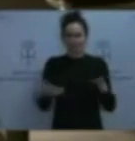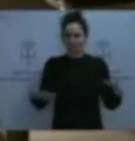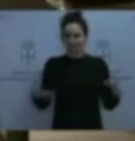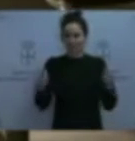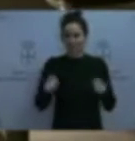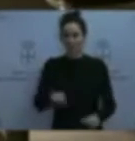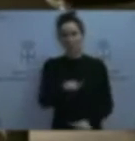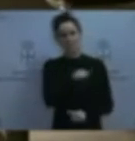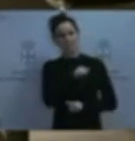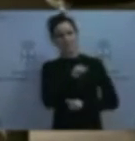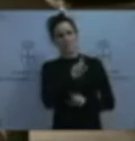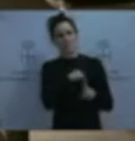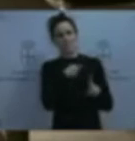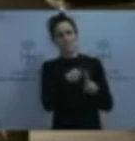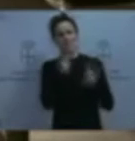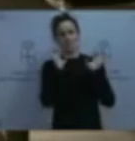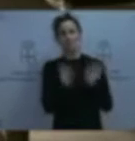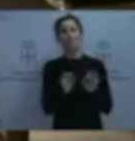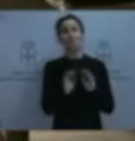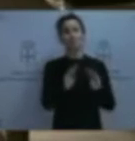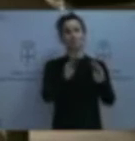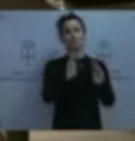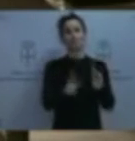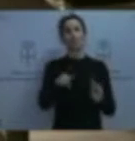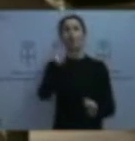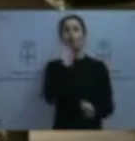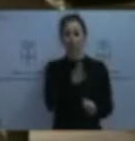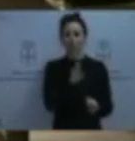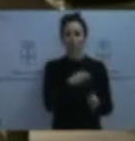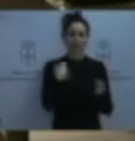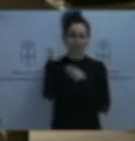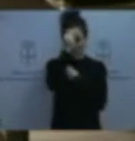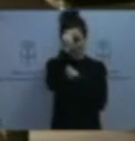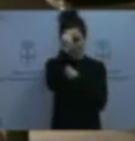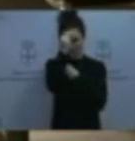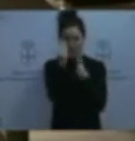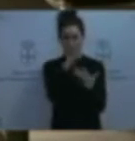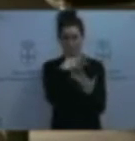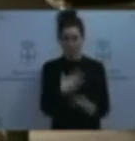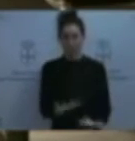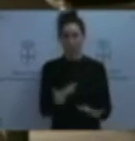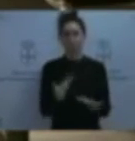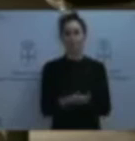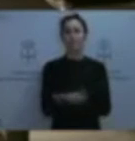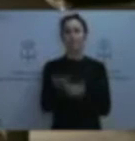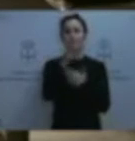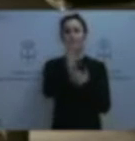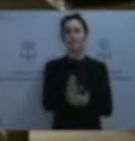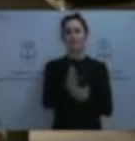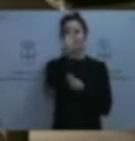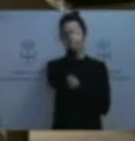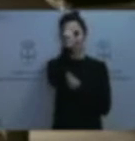paro y las caras de la corrupción. Yo creo que a estas alturas, y es lo que me gustaría plantearle, creo que la posición